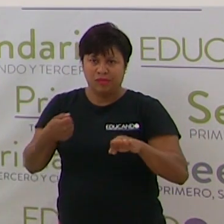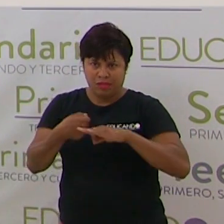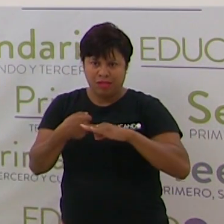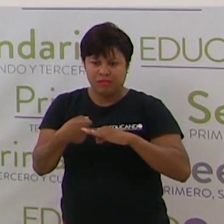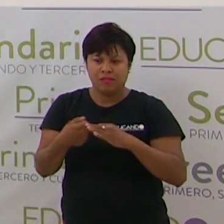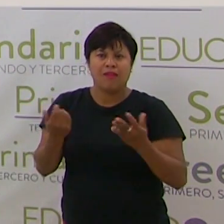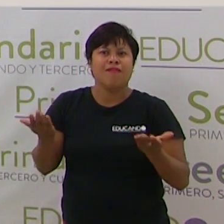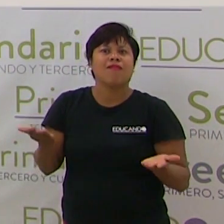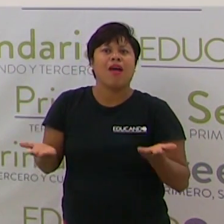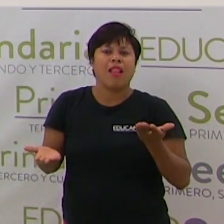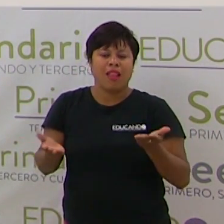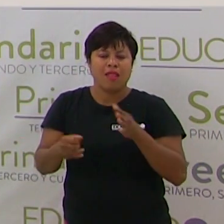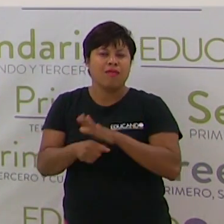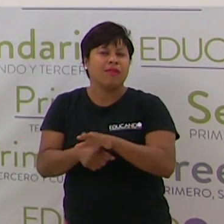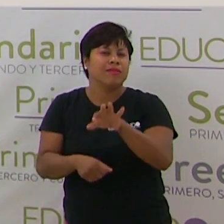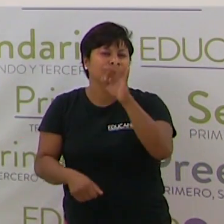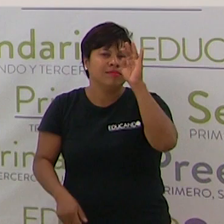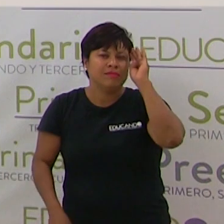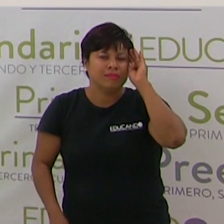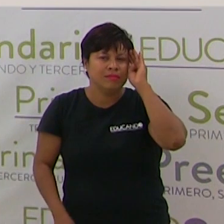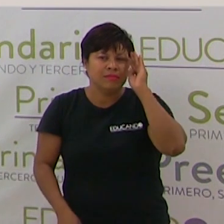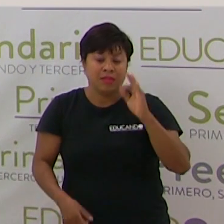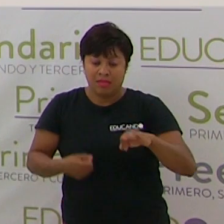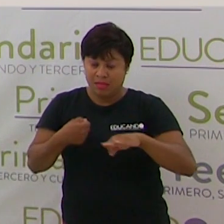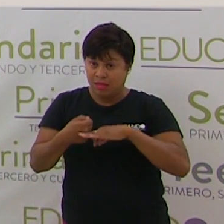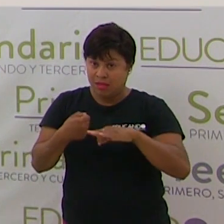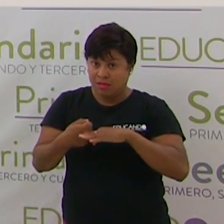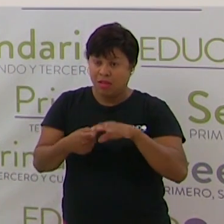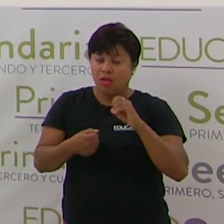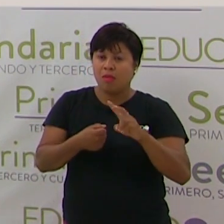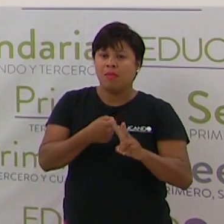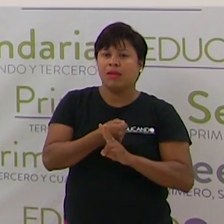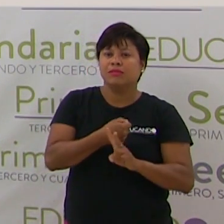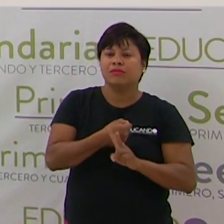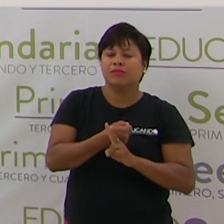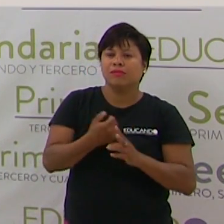¿Tú qué dices? ¿Cuál pesa más? ¿La taza o el vaso?